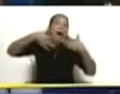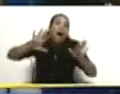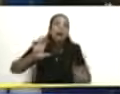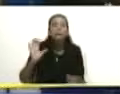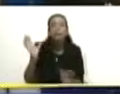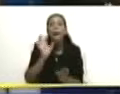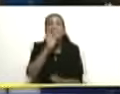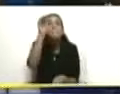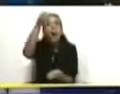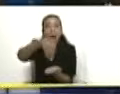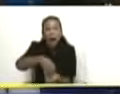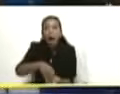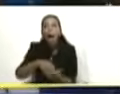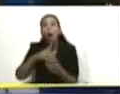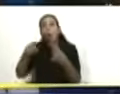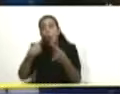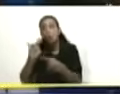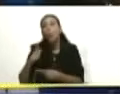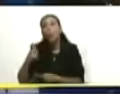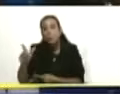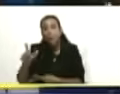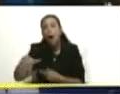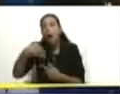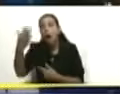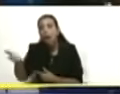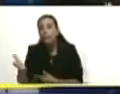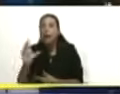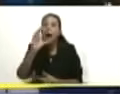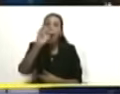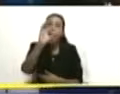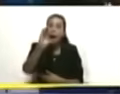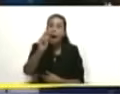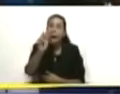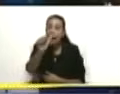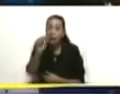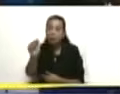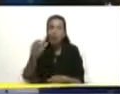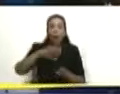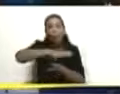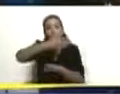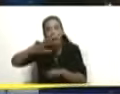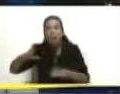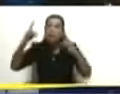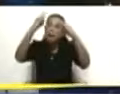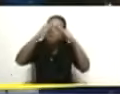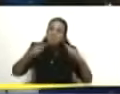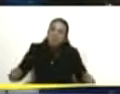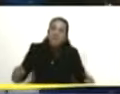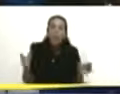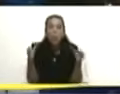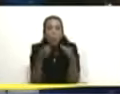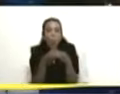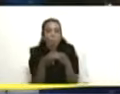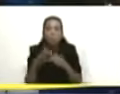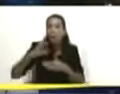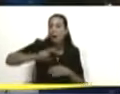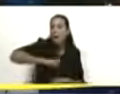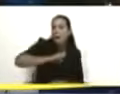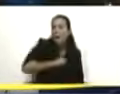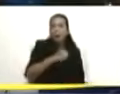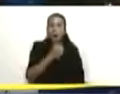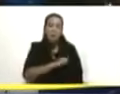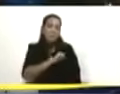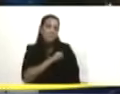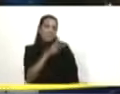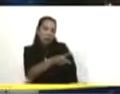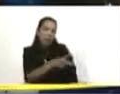Maracay. En Maracay agarraba otro autobusito y se iba hasta Cata. Con una carpita, un grupo de panas, ya nos